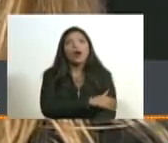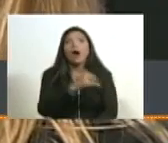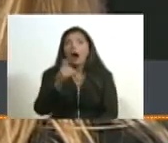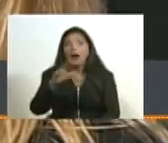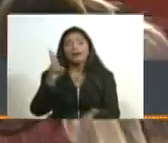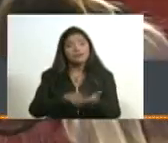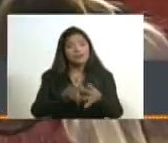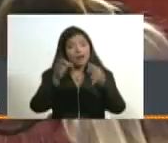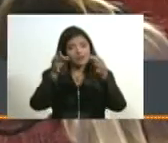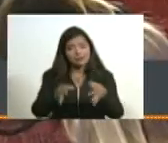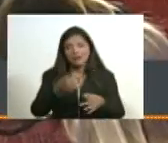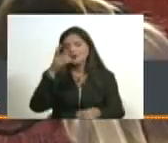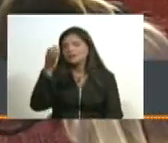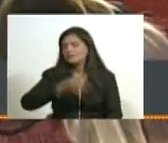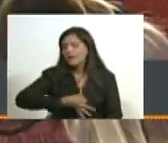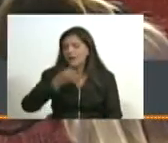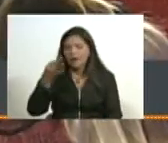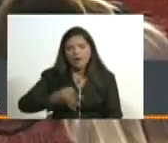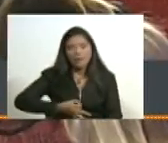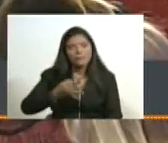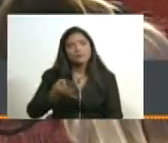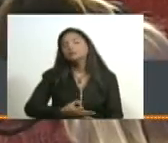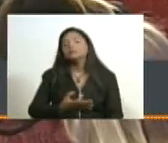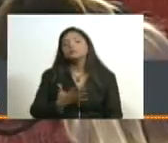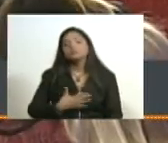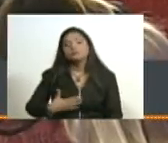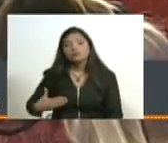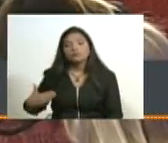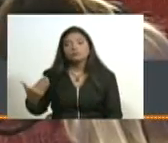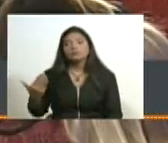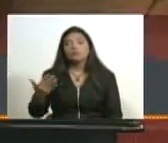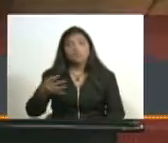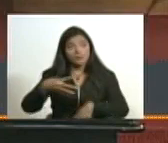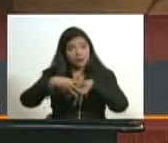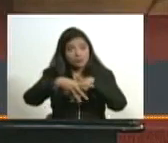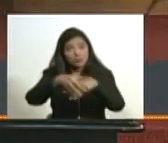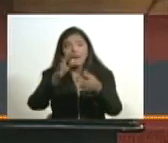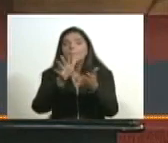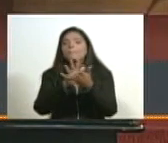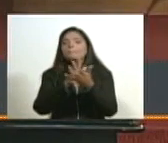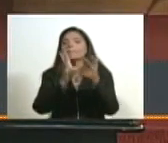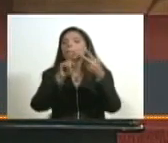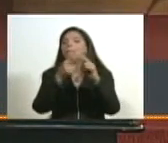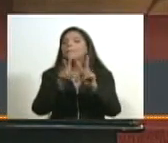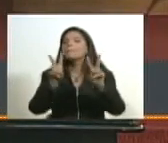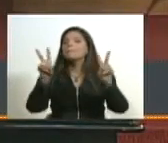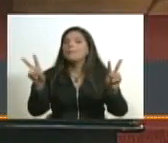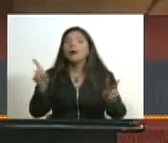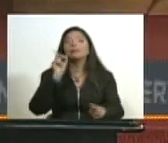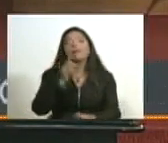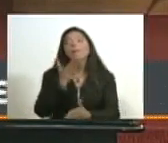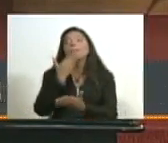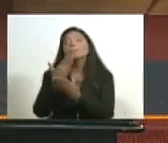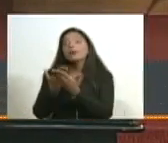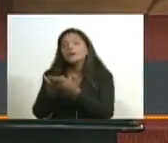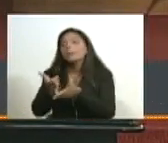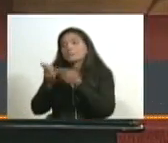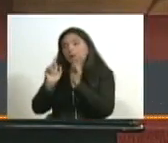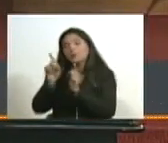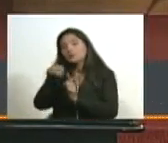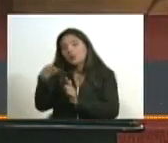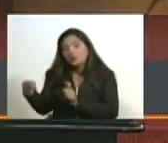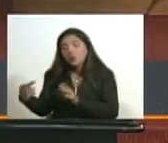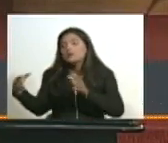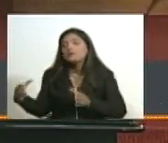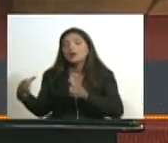garantías siempre, quisiera hacer movilizaciones pacíficas, tiene que pedir sus permisos, se